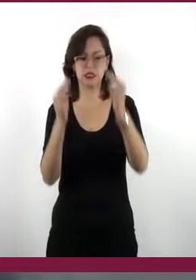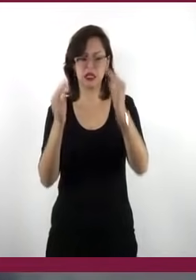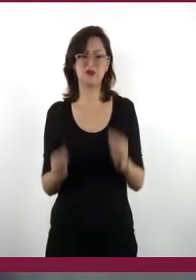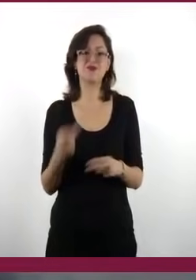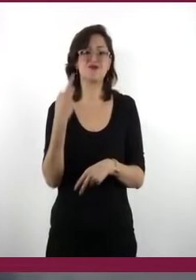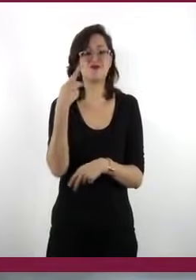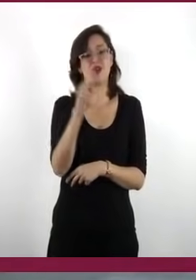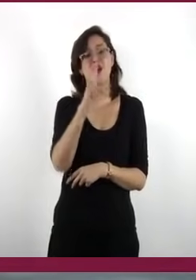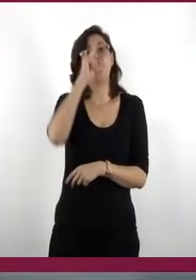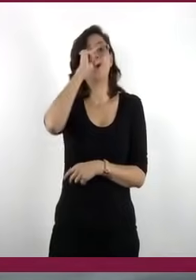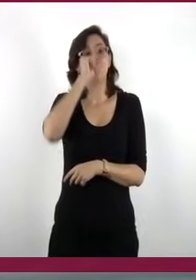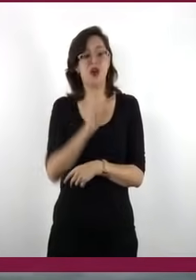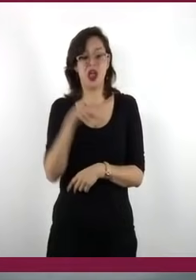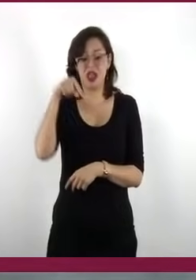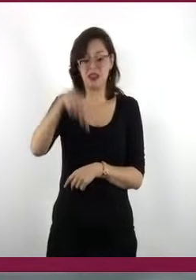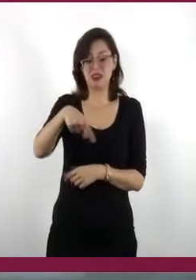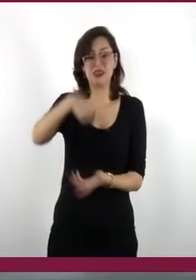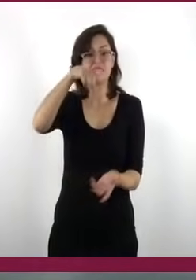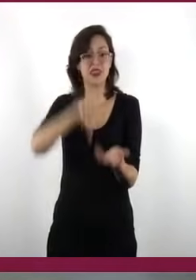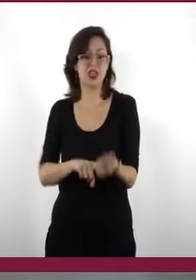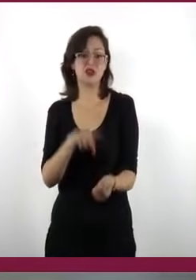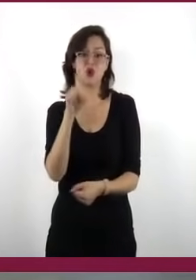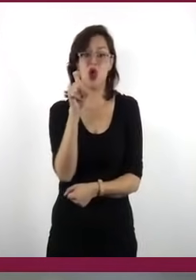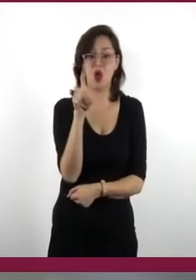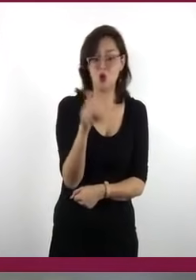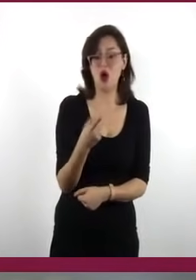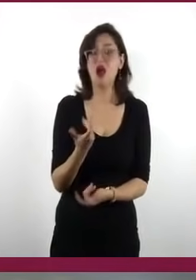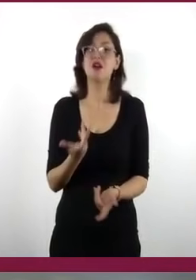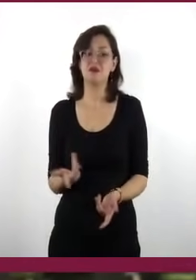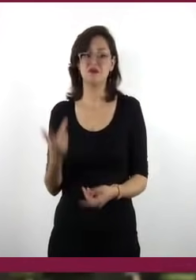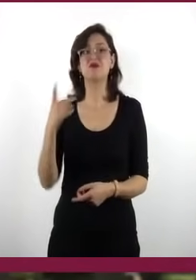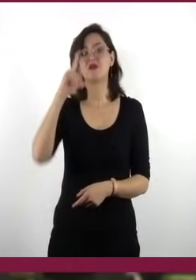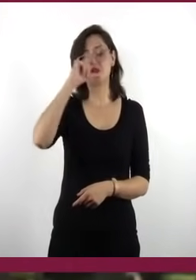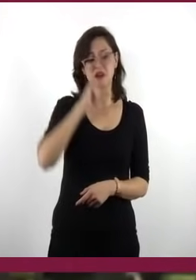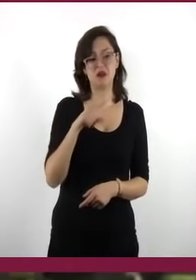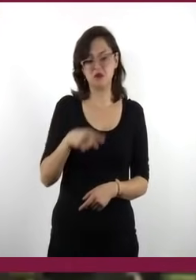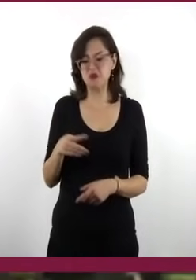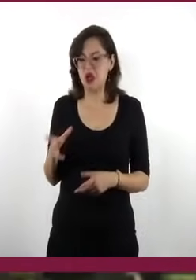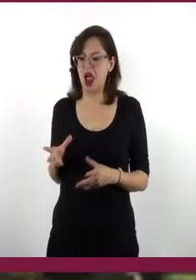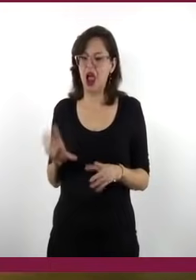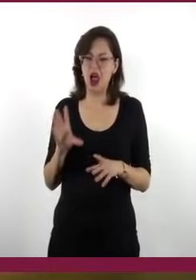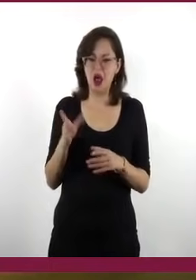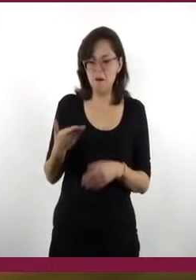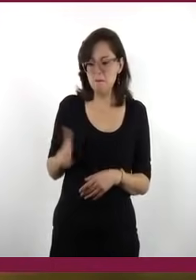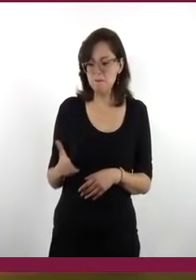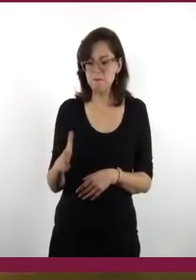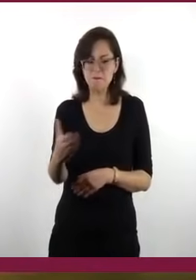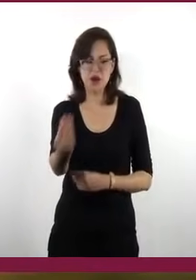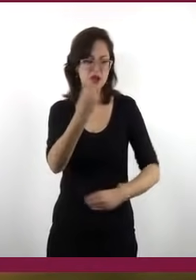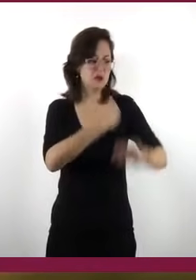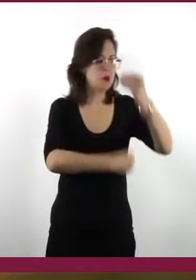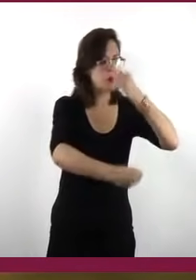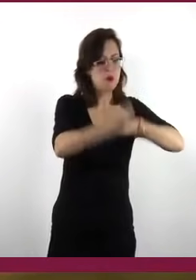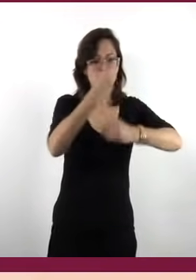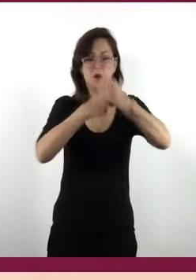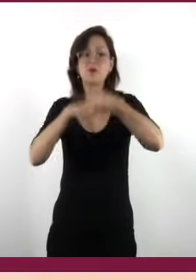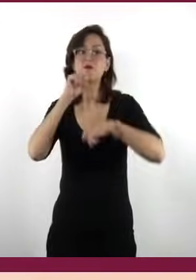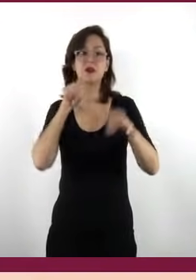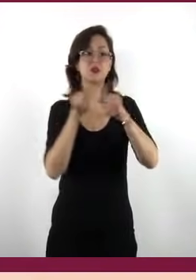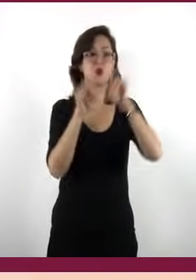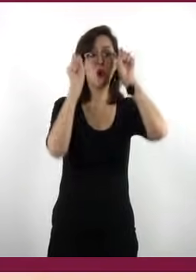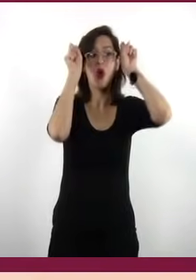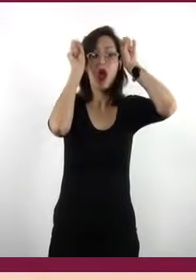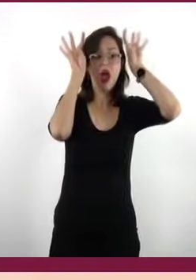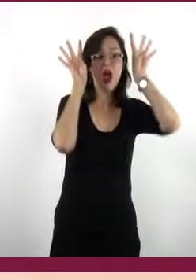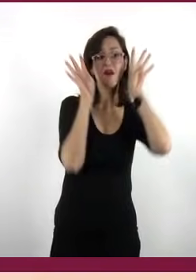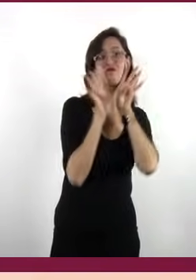afecta a la fauna del lago, porque acaba con los alimentos de los animales que lo habitan, como en el caso del ajolote. Una